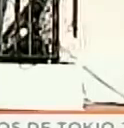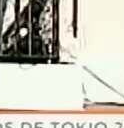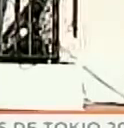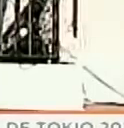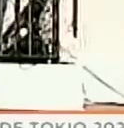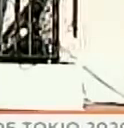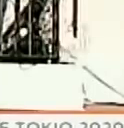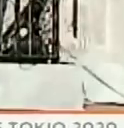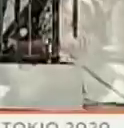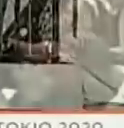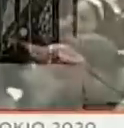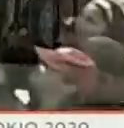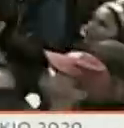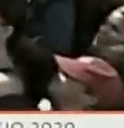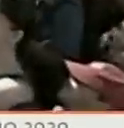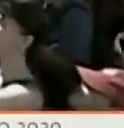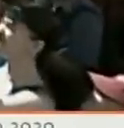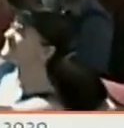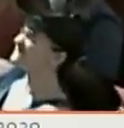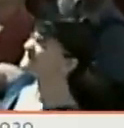23 de enero de revolución.